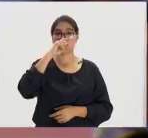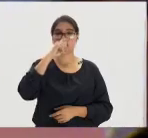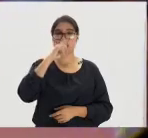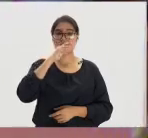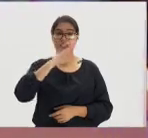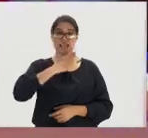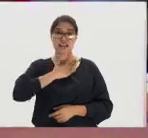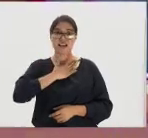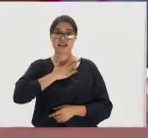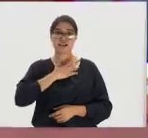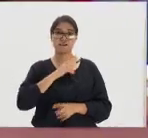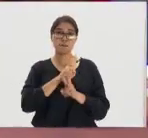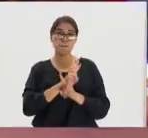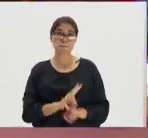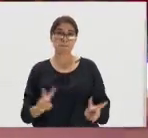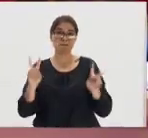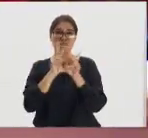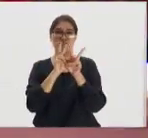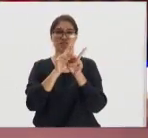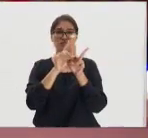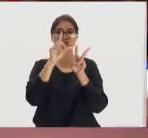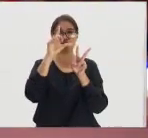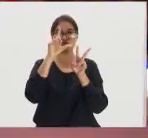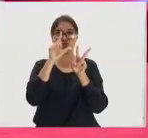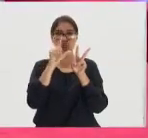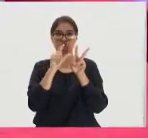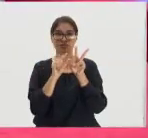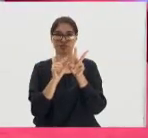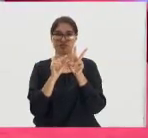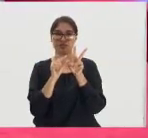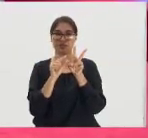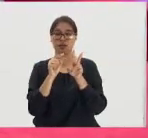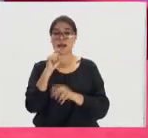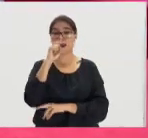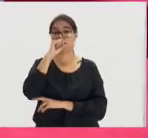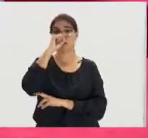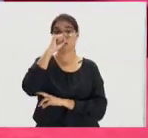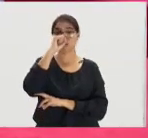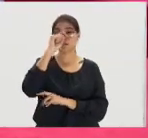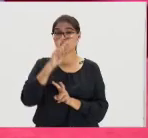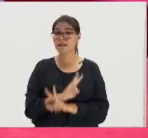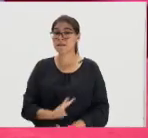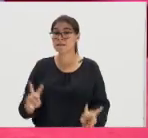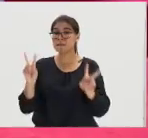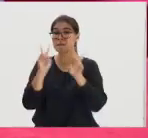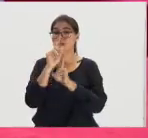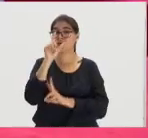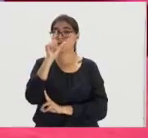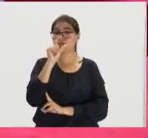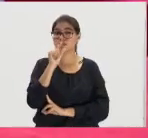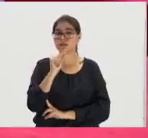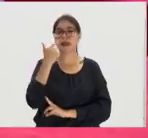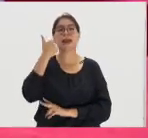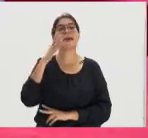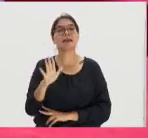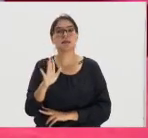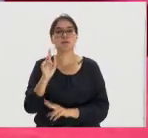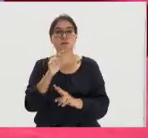antorcha del soberbio alumbra poco. Yo nunca he conocido a un soberbio que le vaya